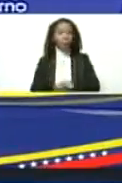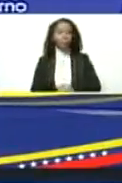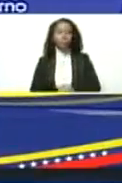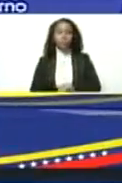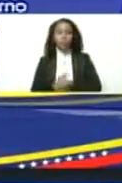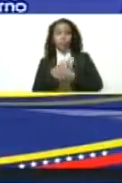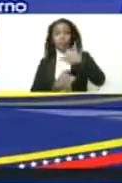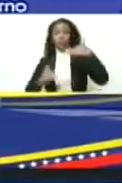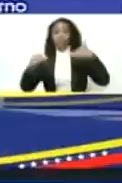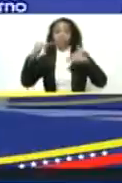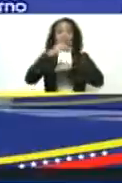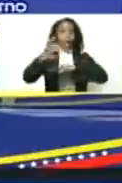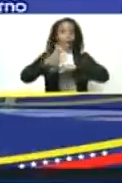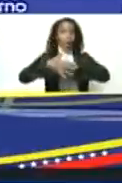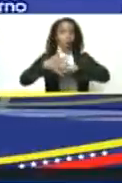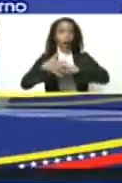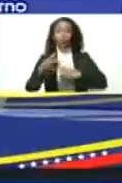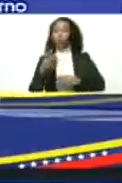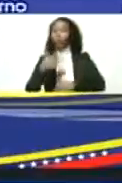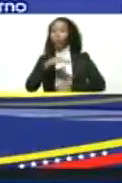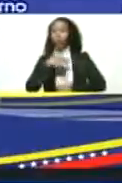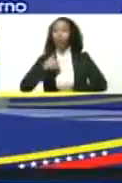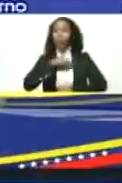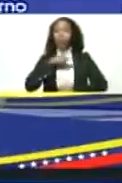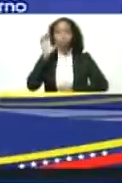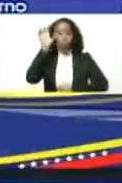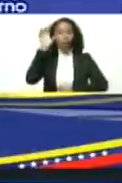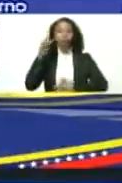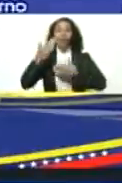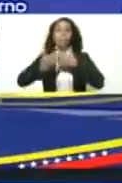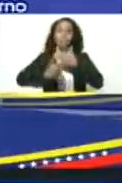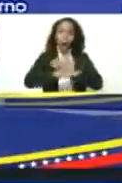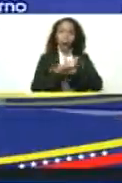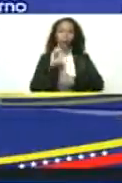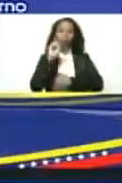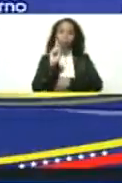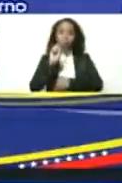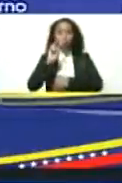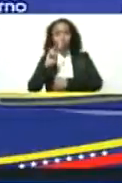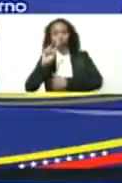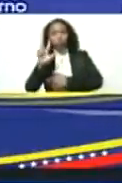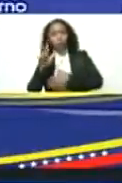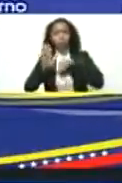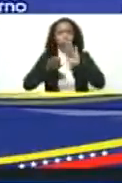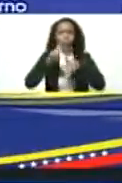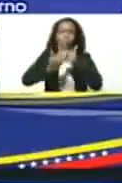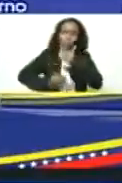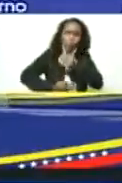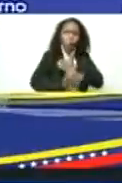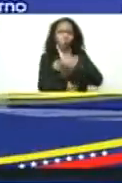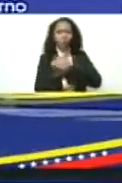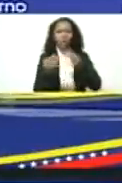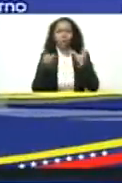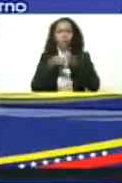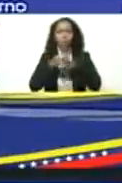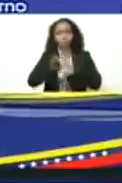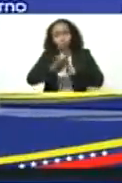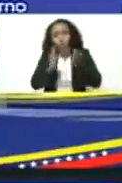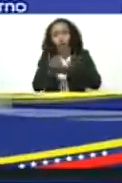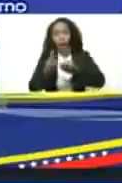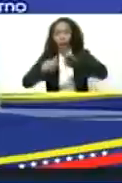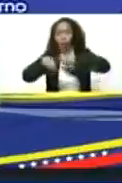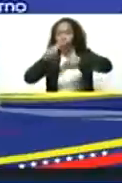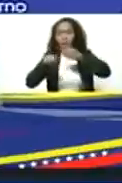alta tecnología, donde nuestro país vaya uno, dos, tres pasos de las tendencias mundiales del comercio